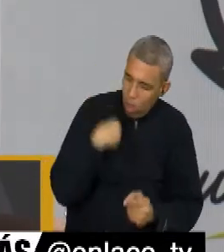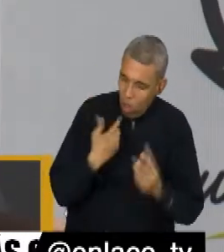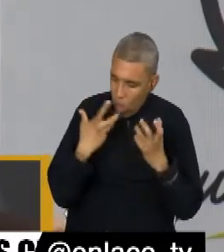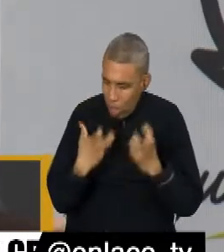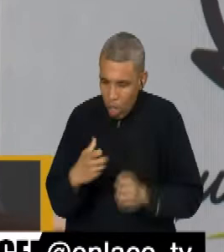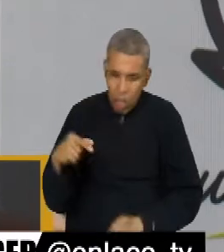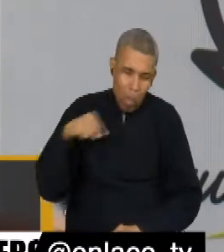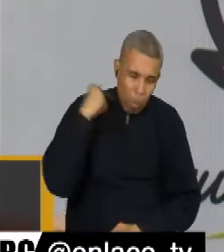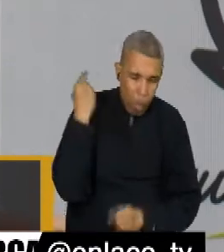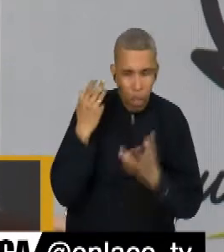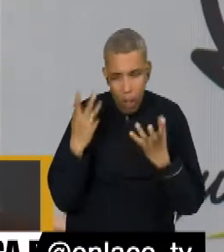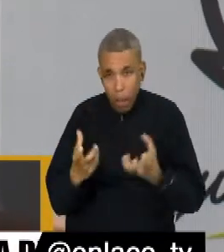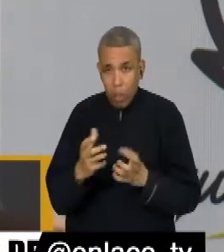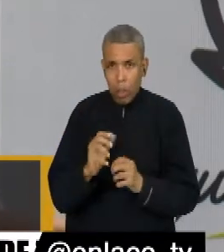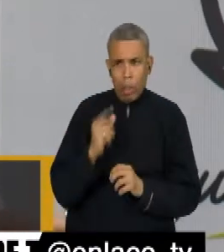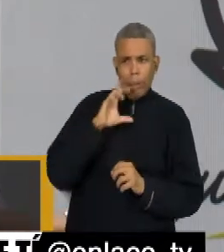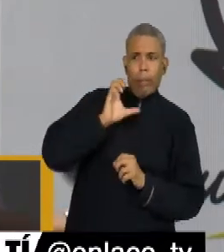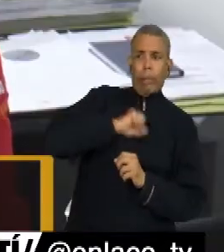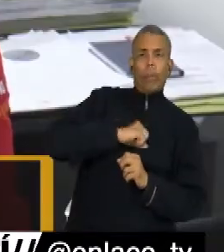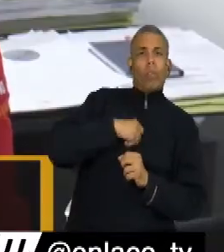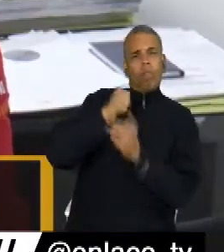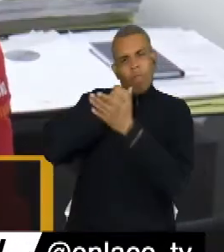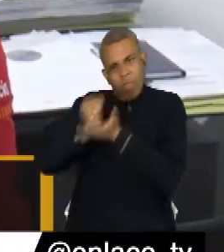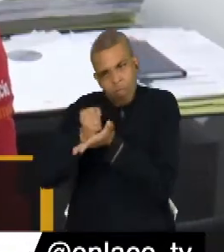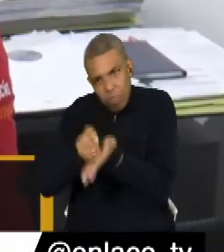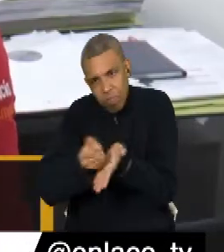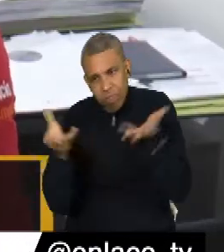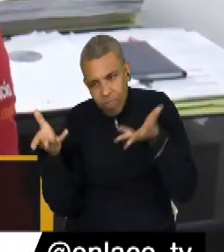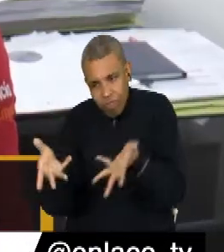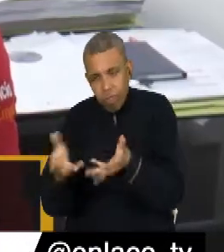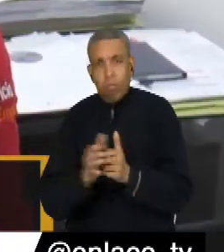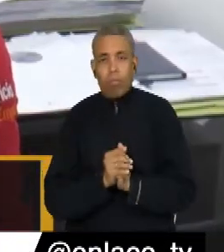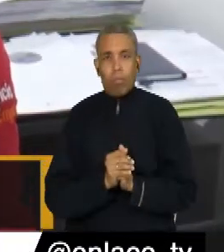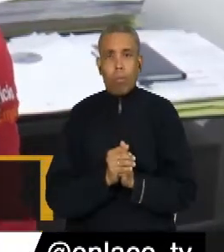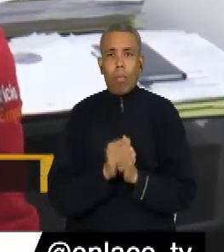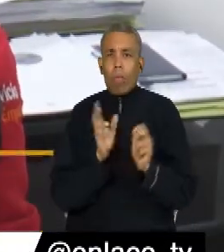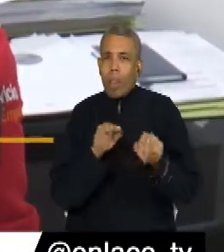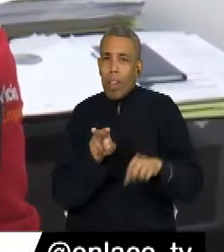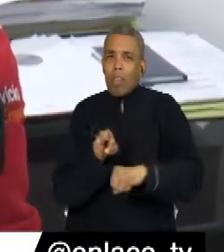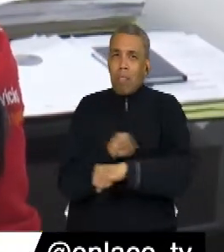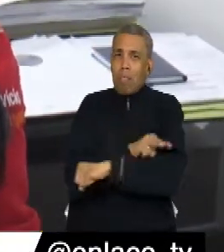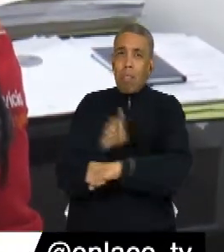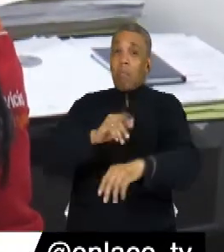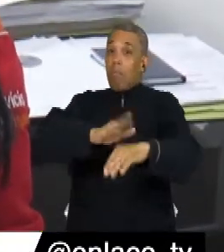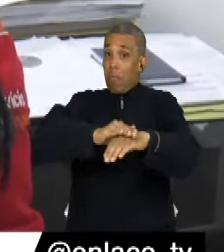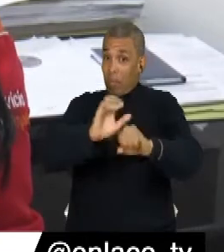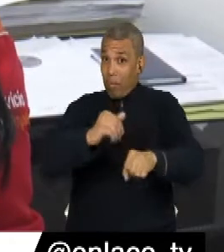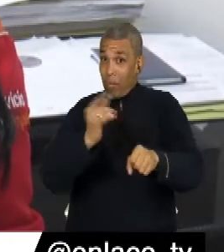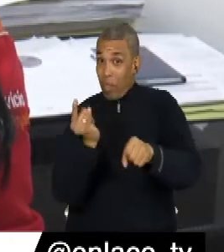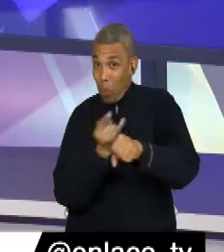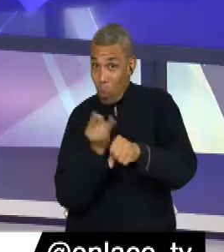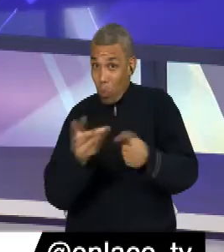acceder al suicidio como una forma de solucionar sus problemas. La invitación de la Personería Municipal a la comunidad es a utilizar su servicio.